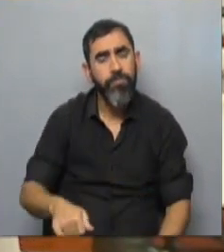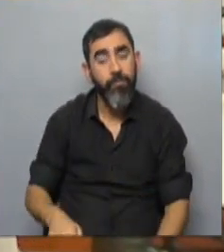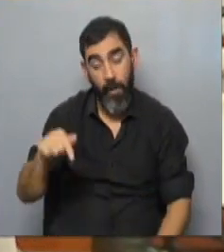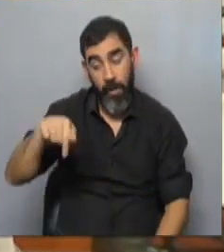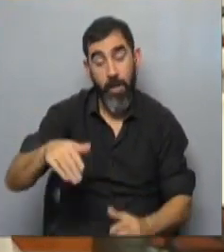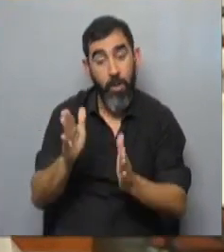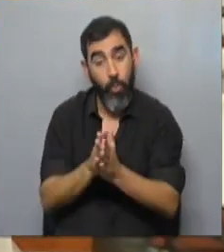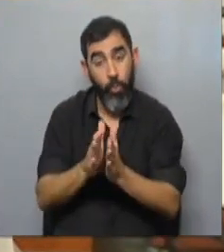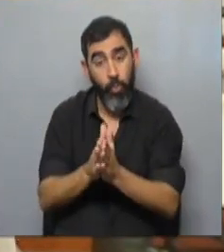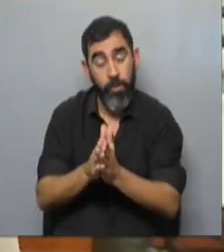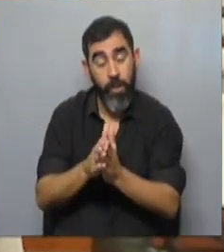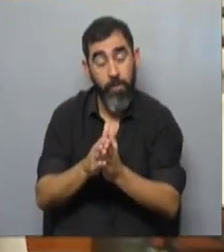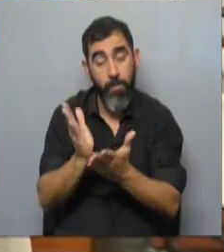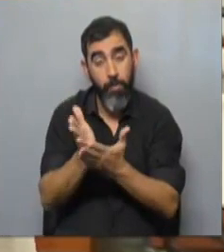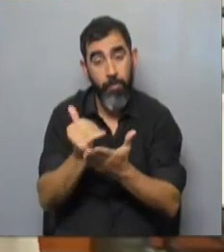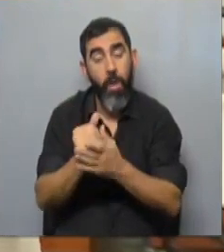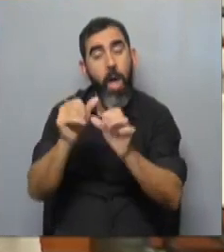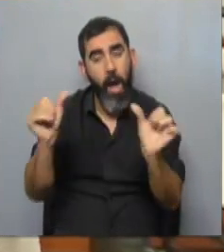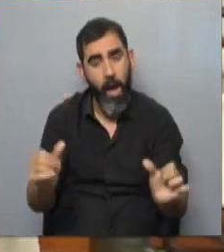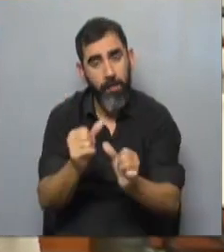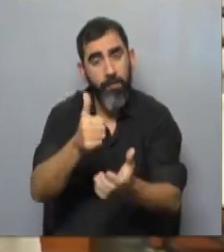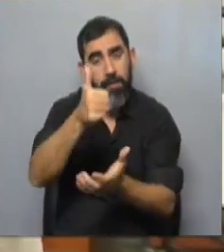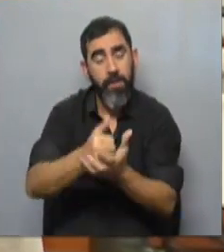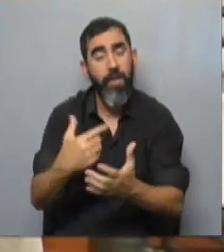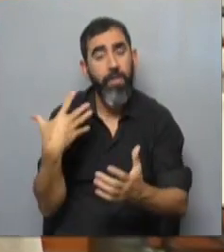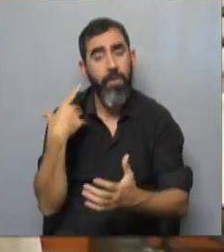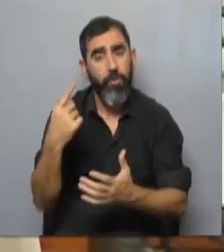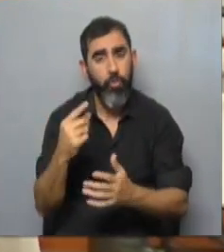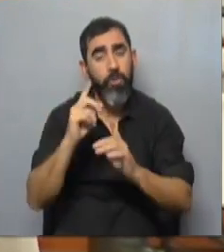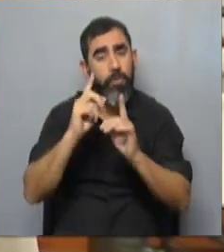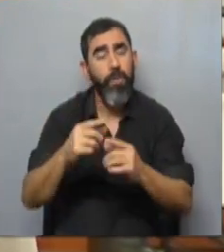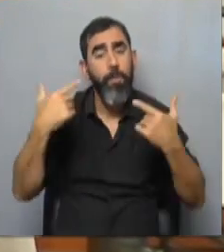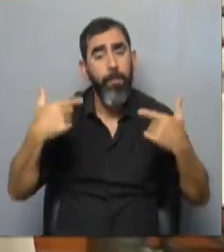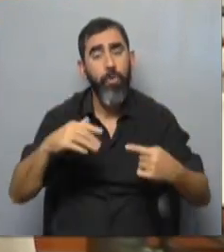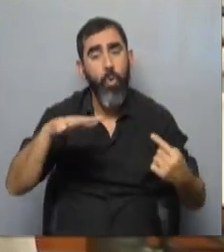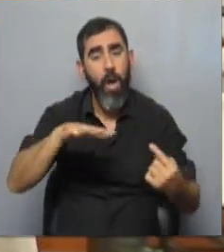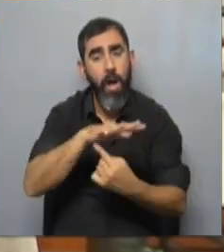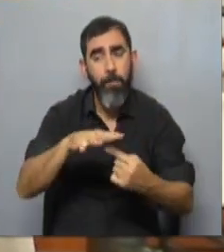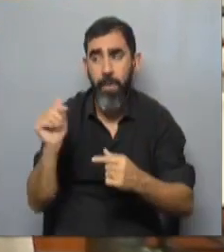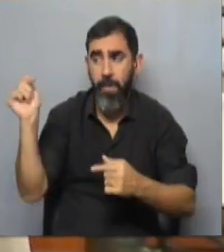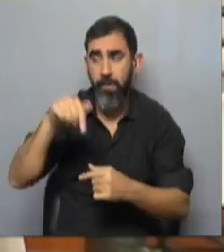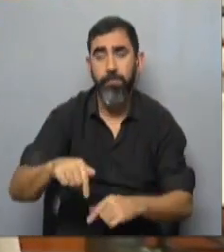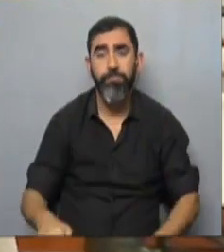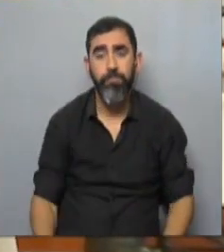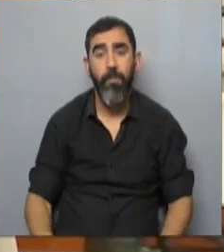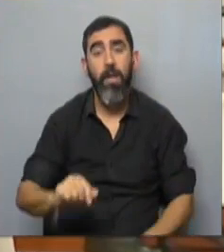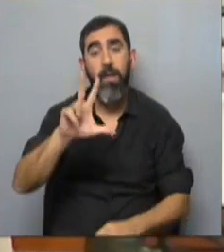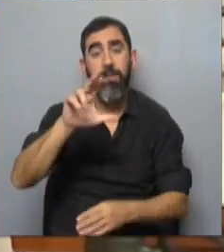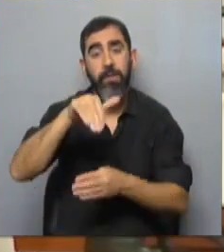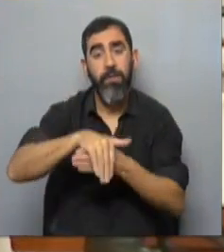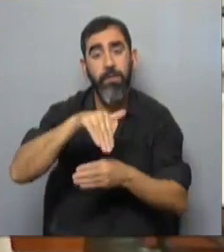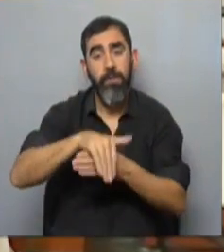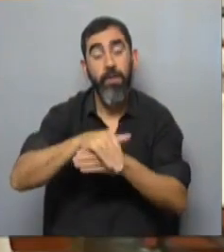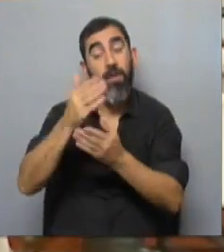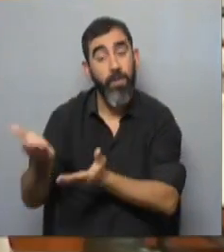en la Junta hay una actividad sobre esto, va a estar el director Monchecki, también el ministro de Ambiente, Peña. Sí, a las 15 horas